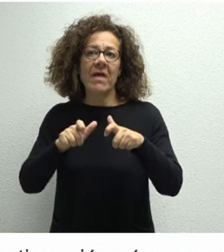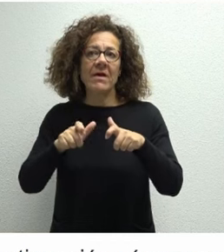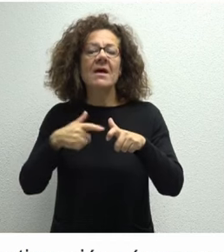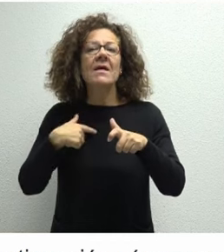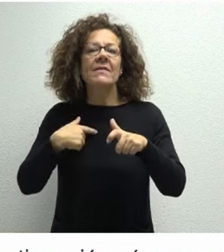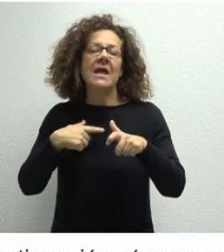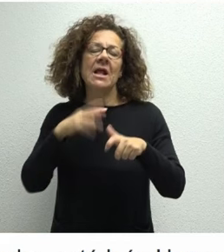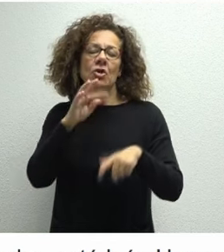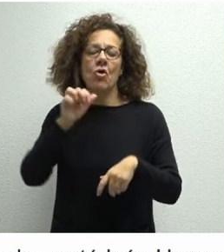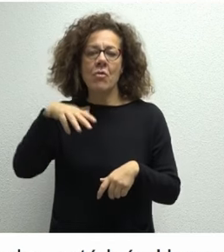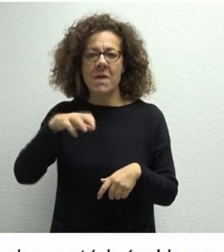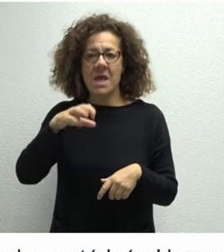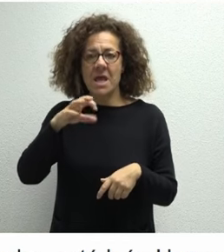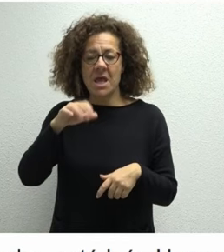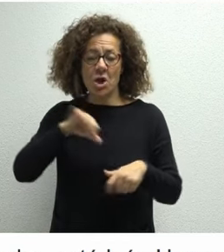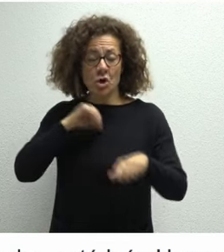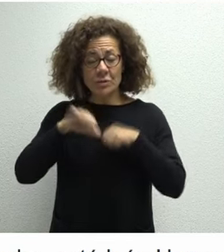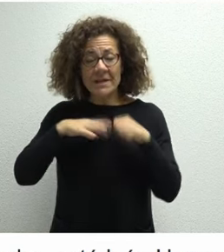hospital de tomelloso